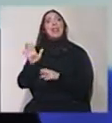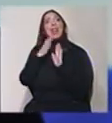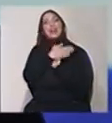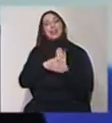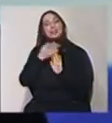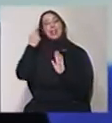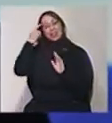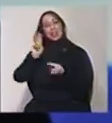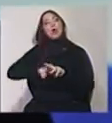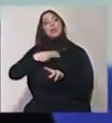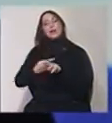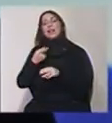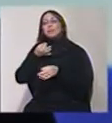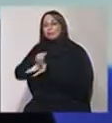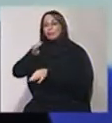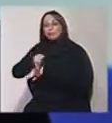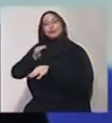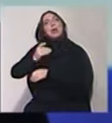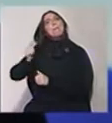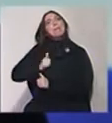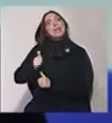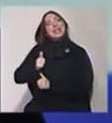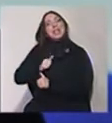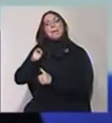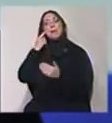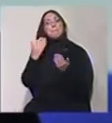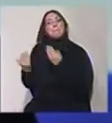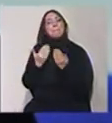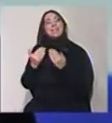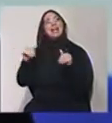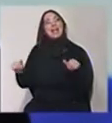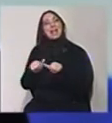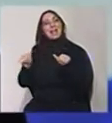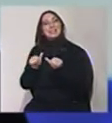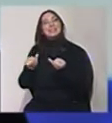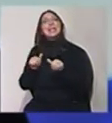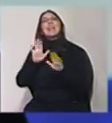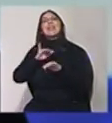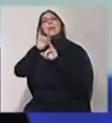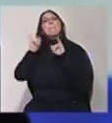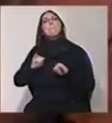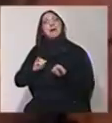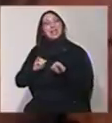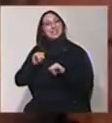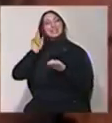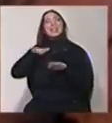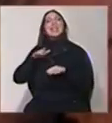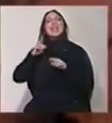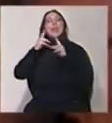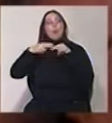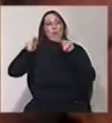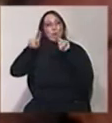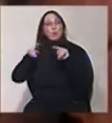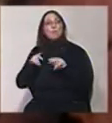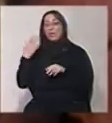la idea de que se capacite a militares para que cumplan funciones de similares a las que se realizan en las misiones de paz de Naciones Unidas. Recientemente,